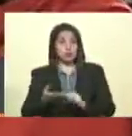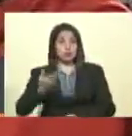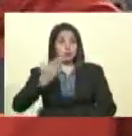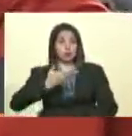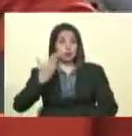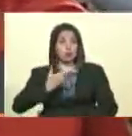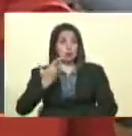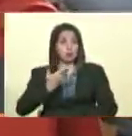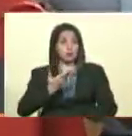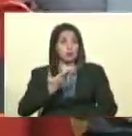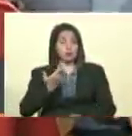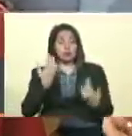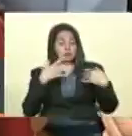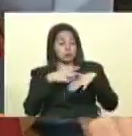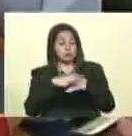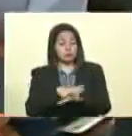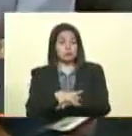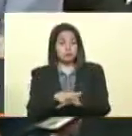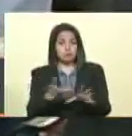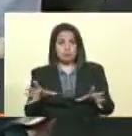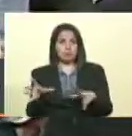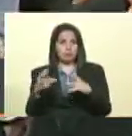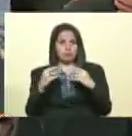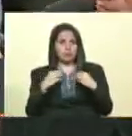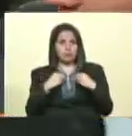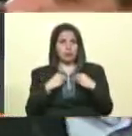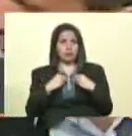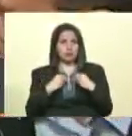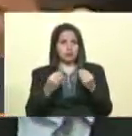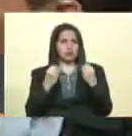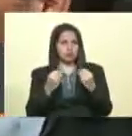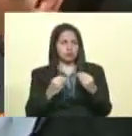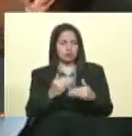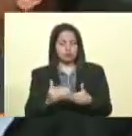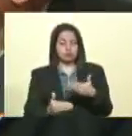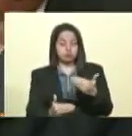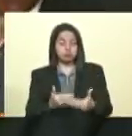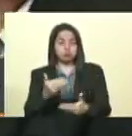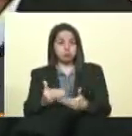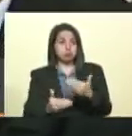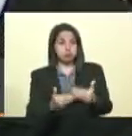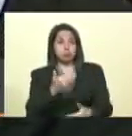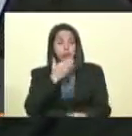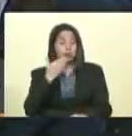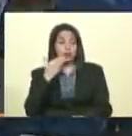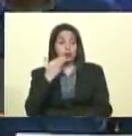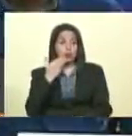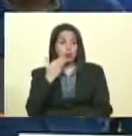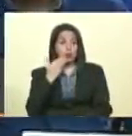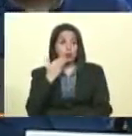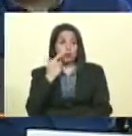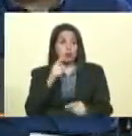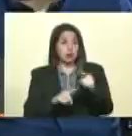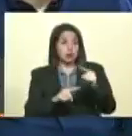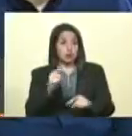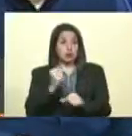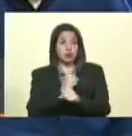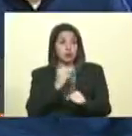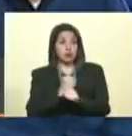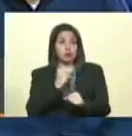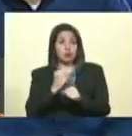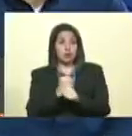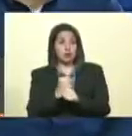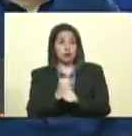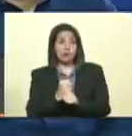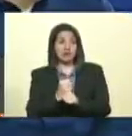han adherido a la contratación, la han aceptado como un avance importante en la consecución de los beneficios contractuales de los trabajadores y el mejoramiento del